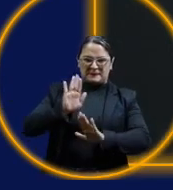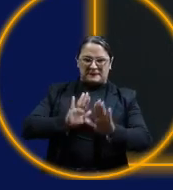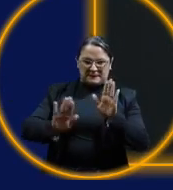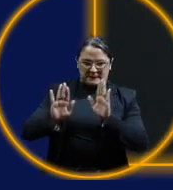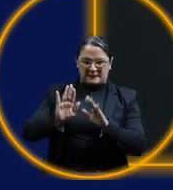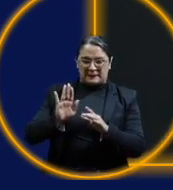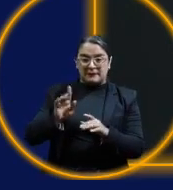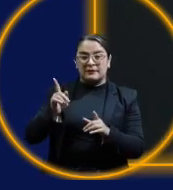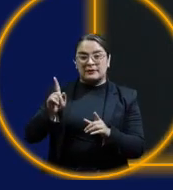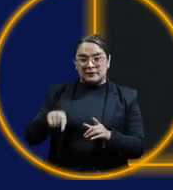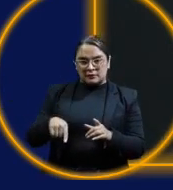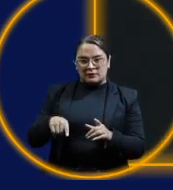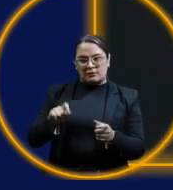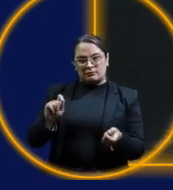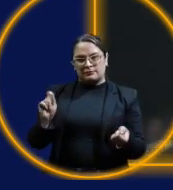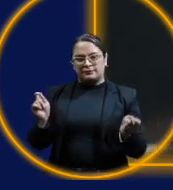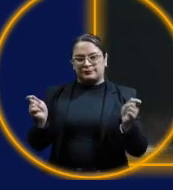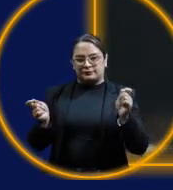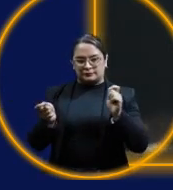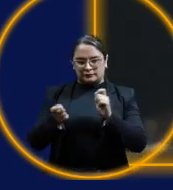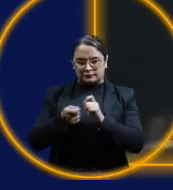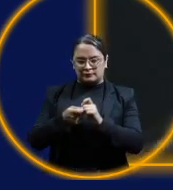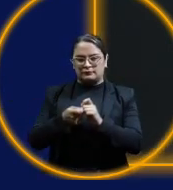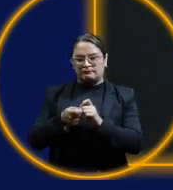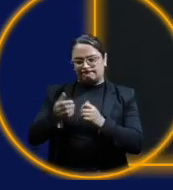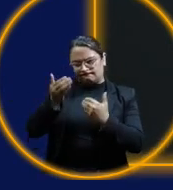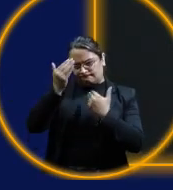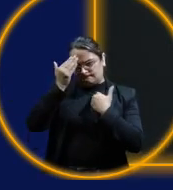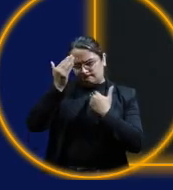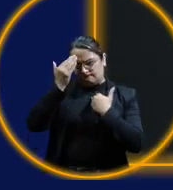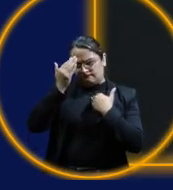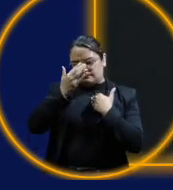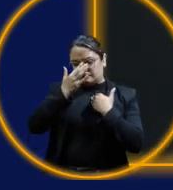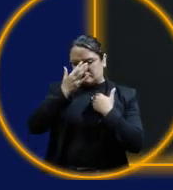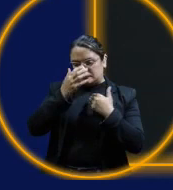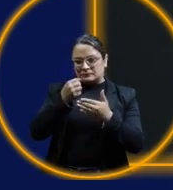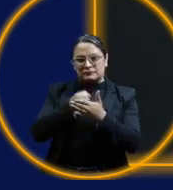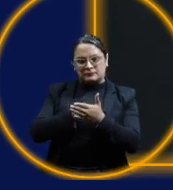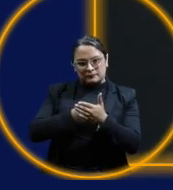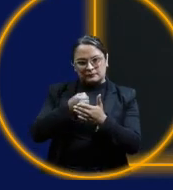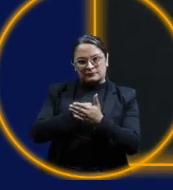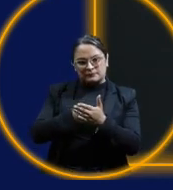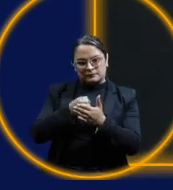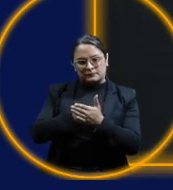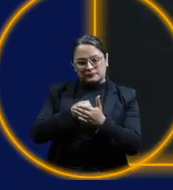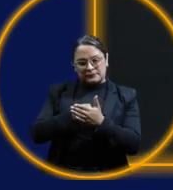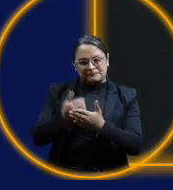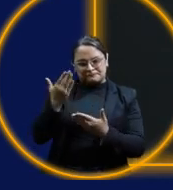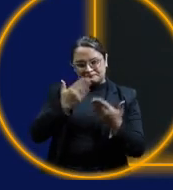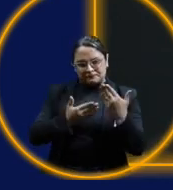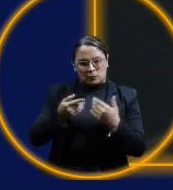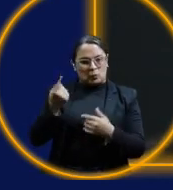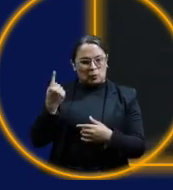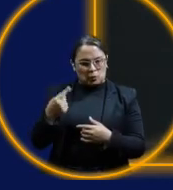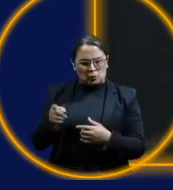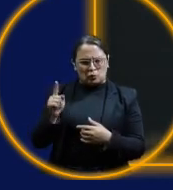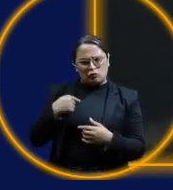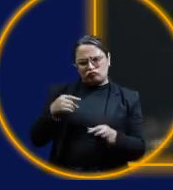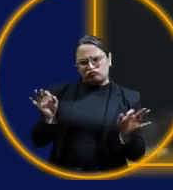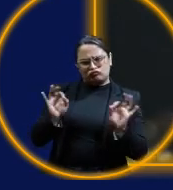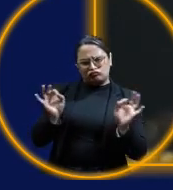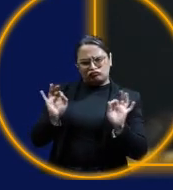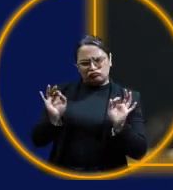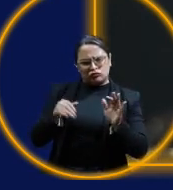giro no de eso porque fue una cosa consciente donde traté de ensayar algo totalmente diferente no yo creo que es algo un